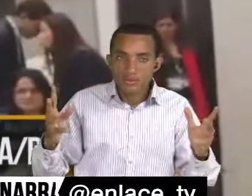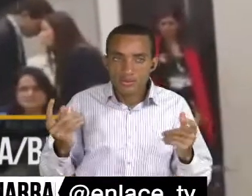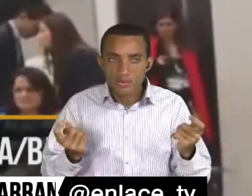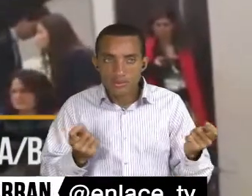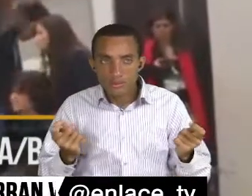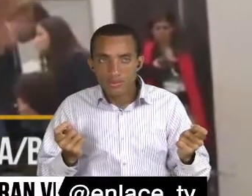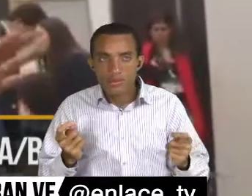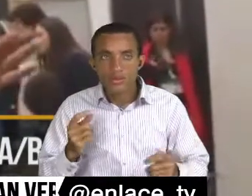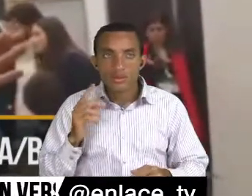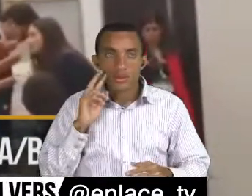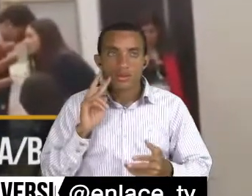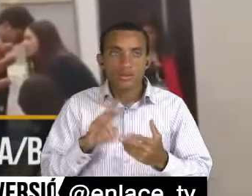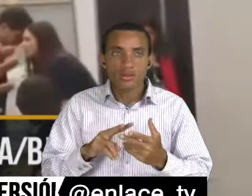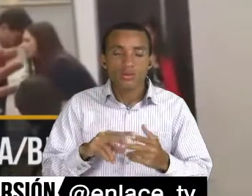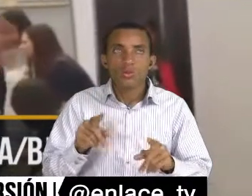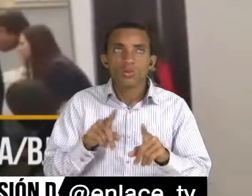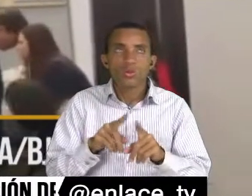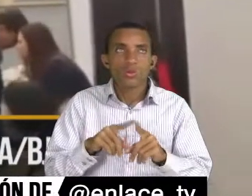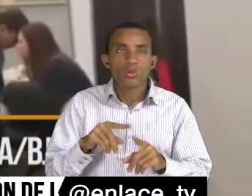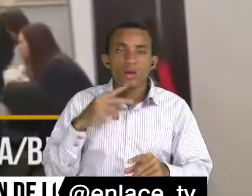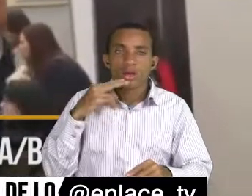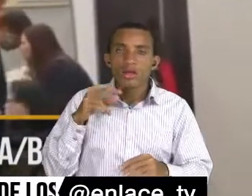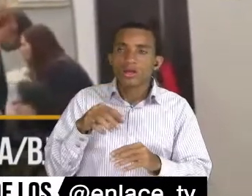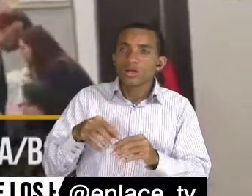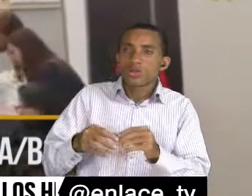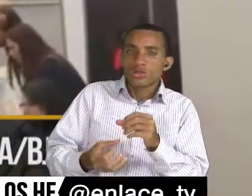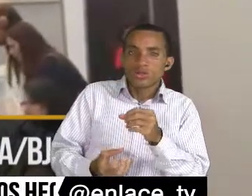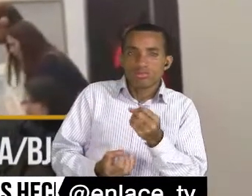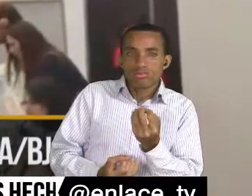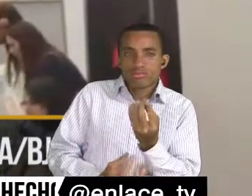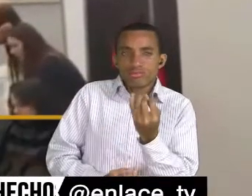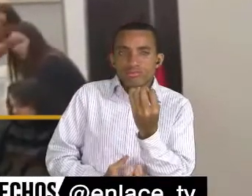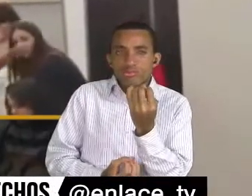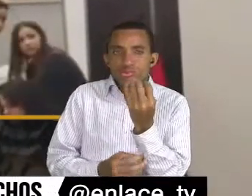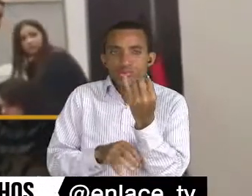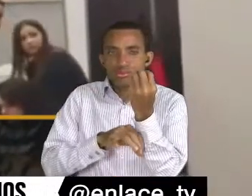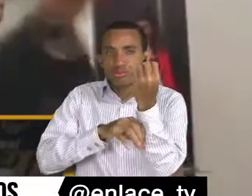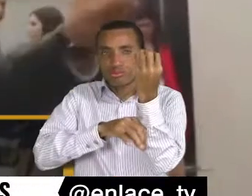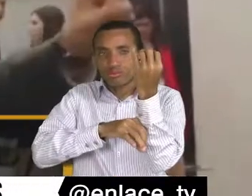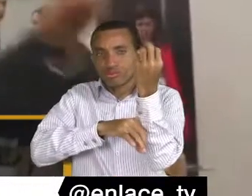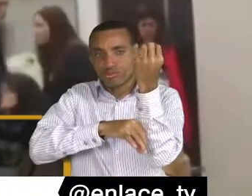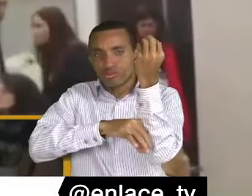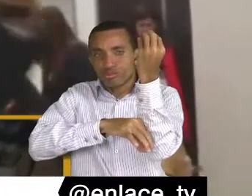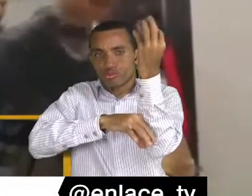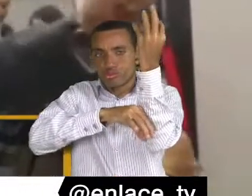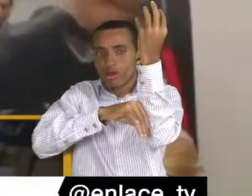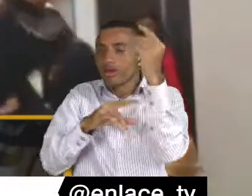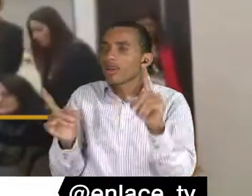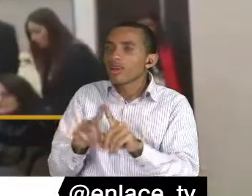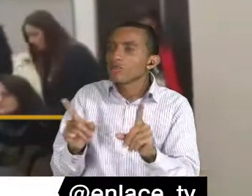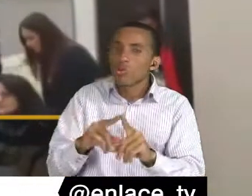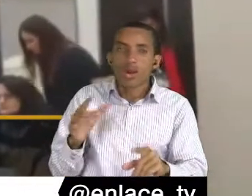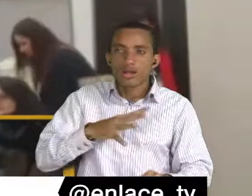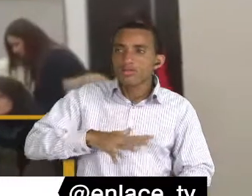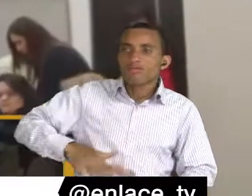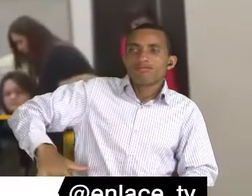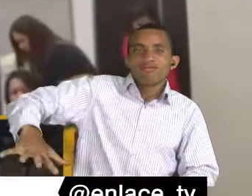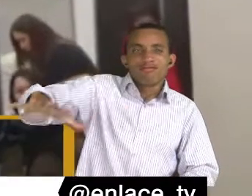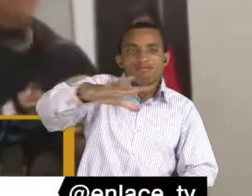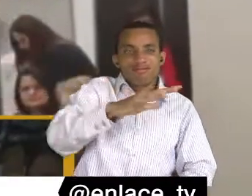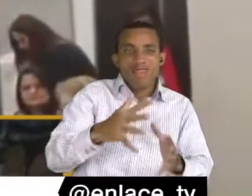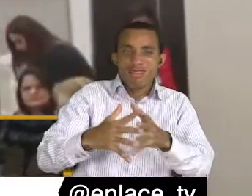es como la NASA, ¿de acuerdo? Es una cosa absolutamente última tecnología. Y no solo eso, esa refinería respondió de